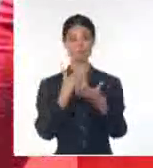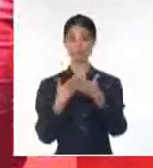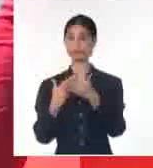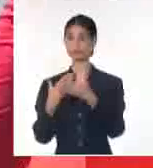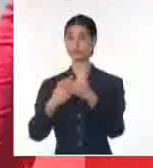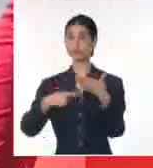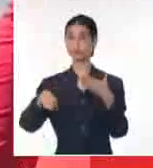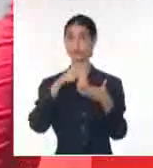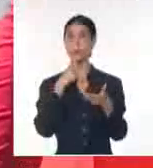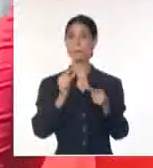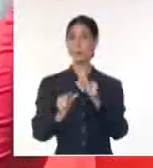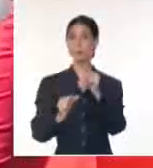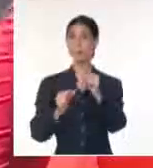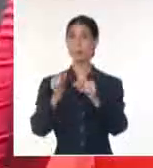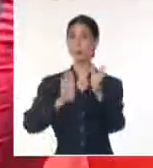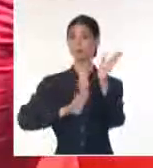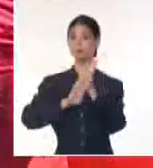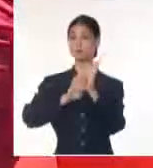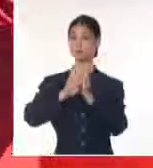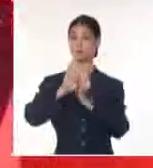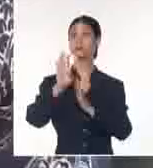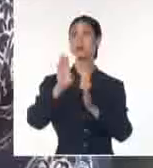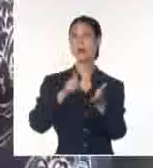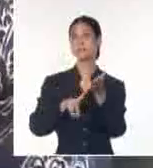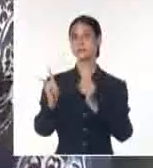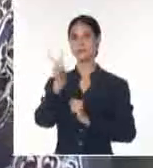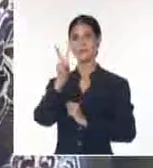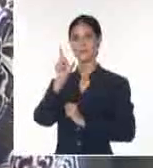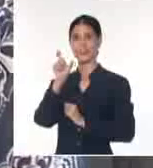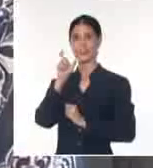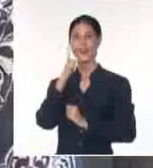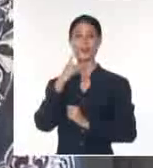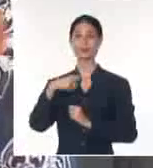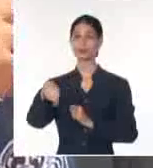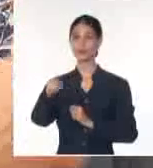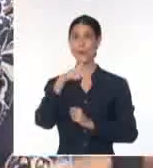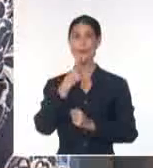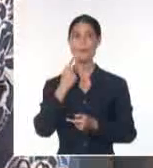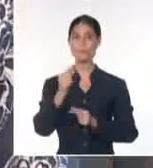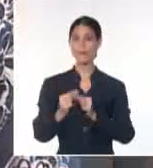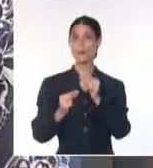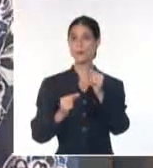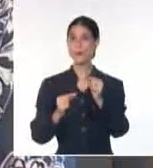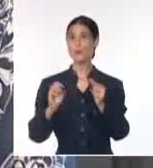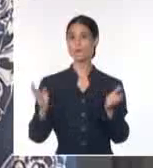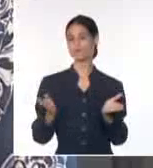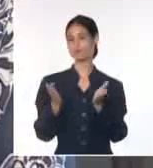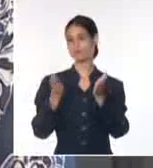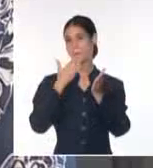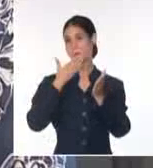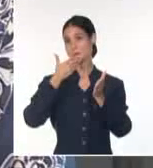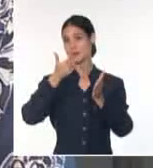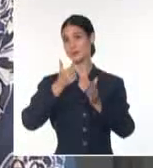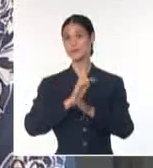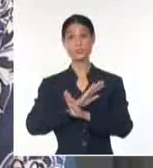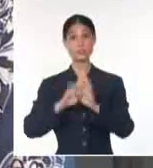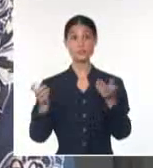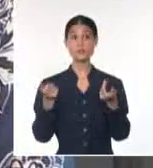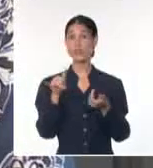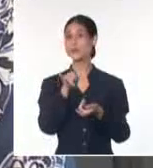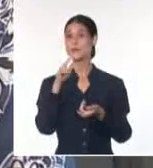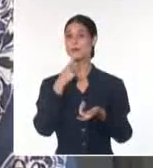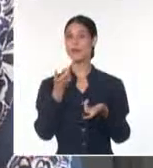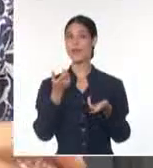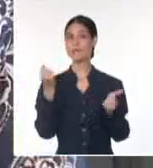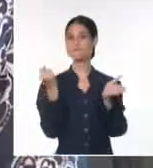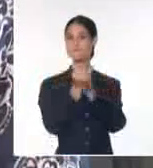avanzando Villa Clara en varios lugares, cómo se van ejecutando las inversiones. Hay un financiamiento que se aprobó recientemente por el Ministerio